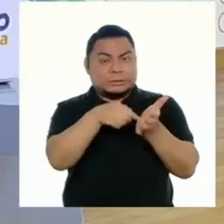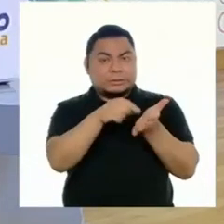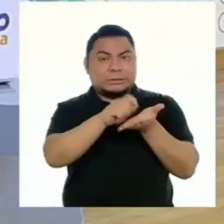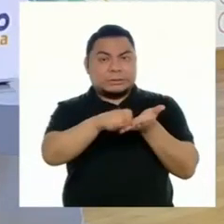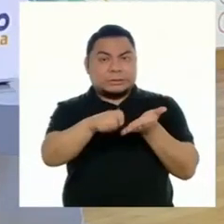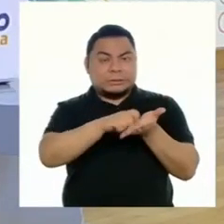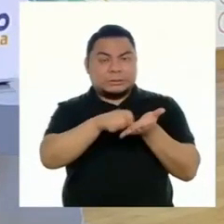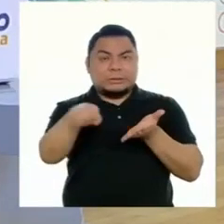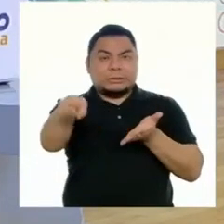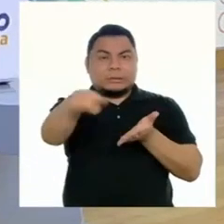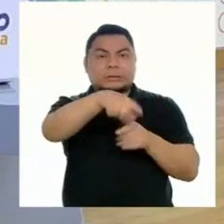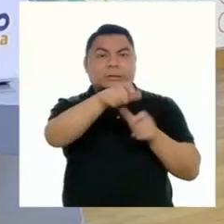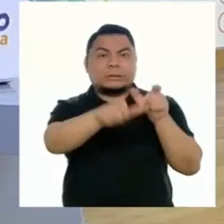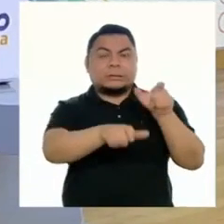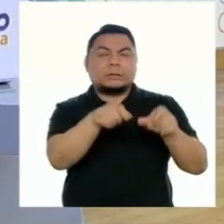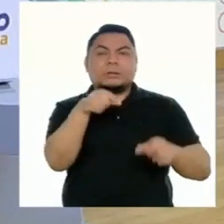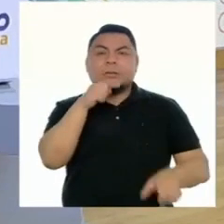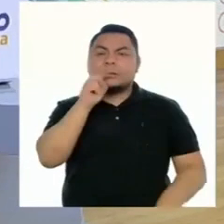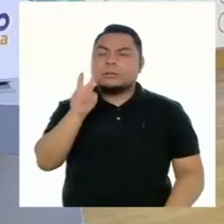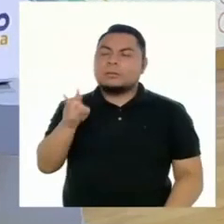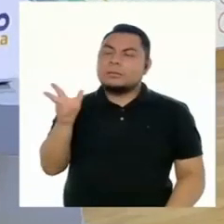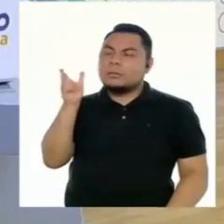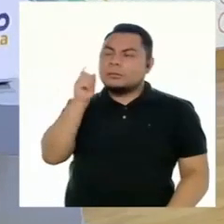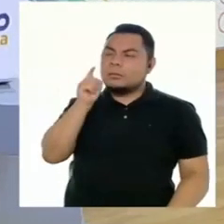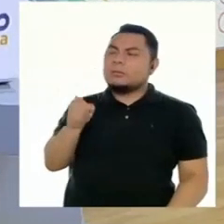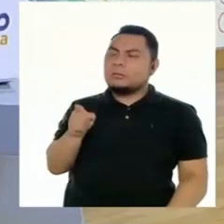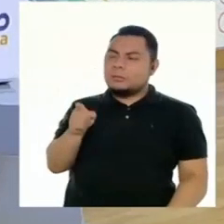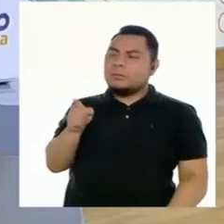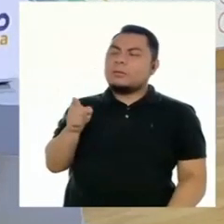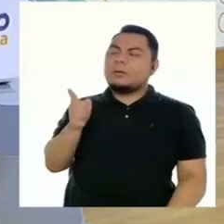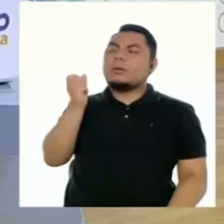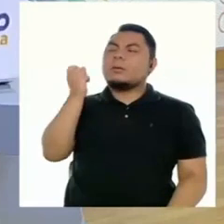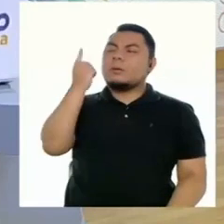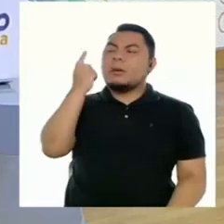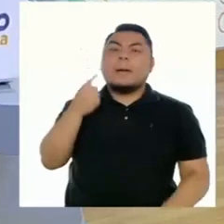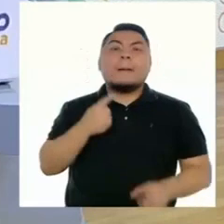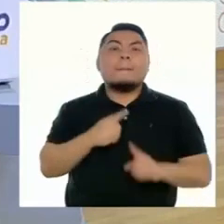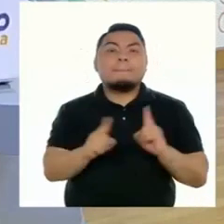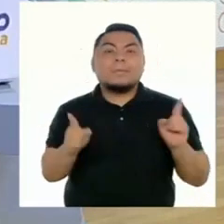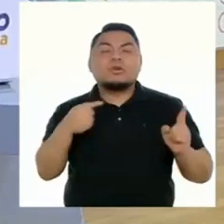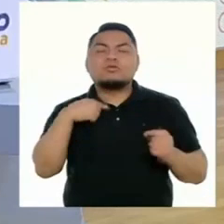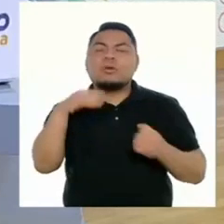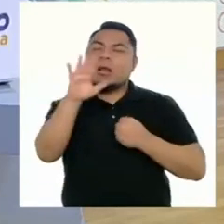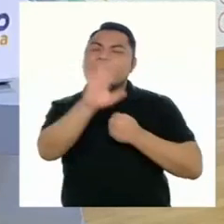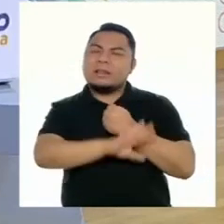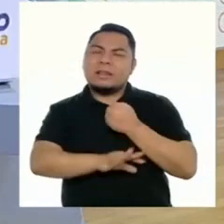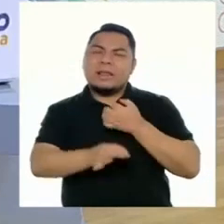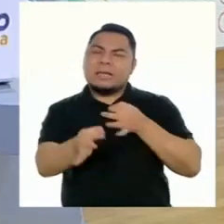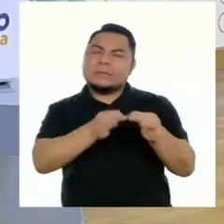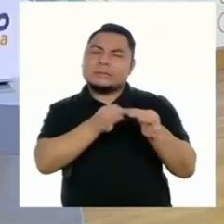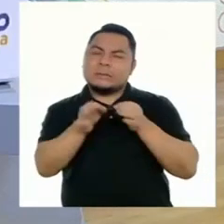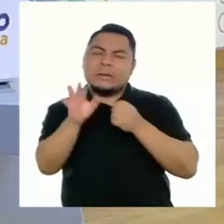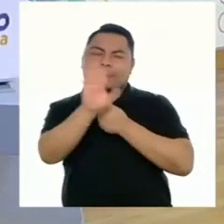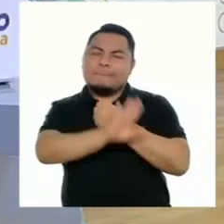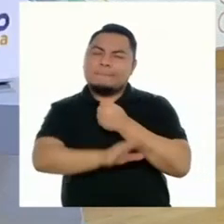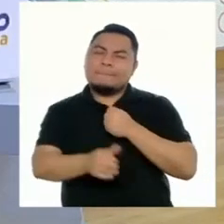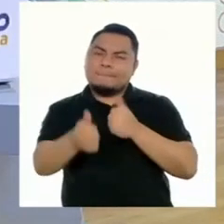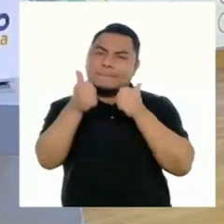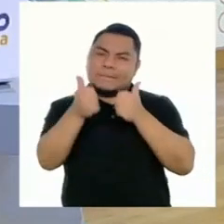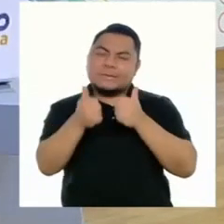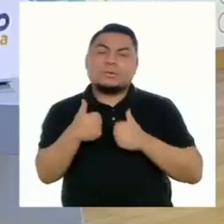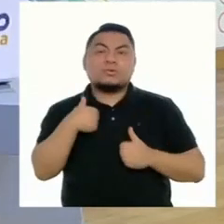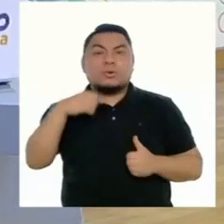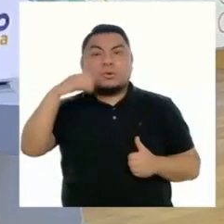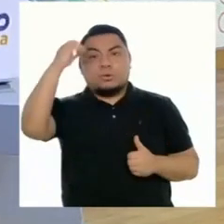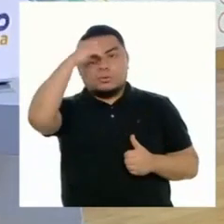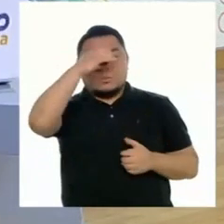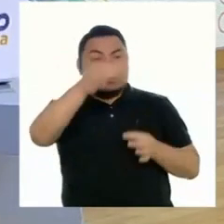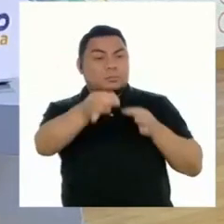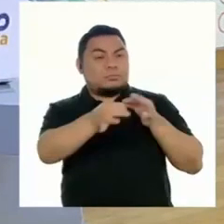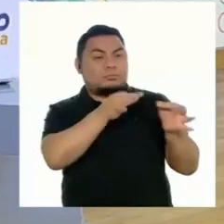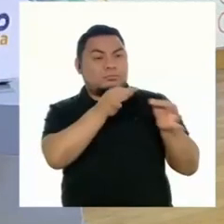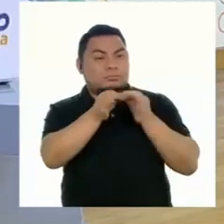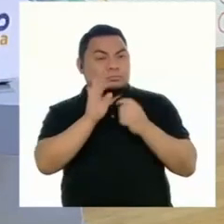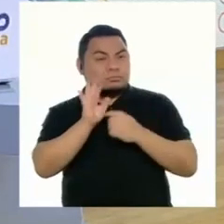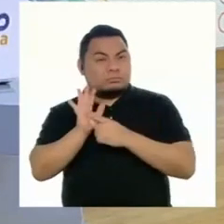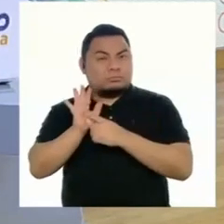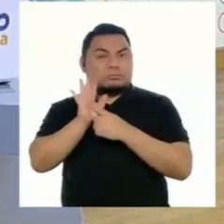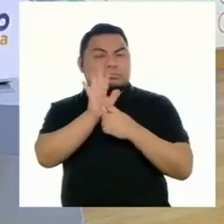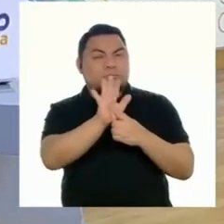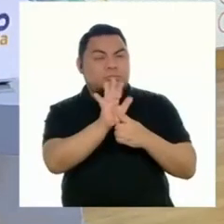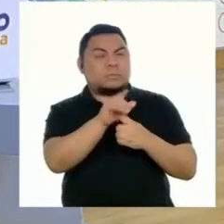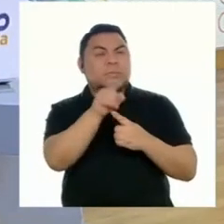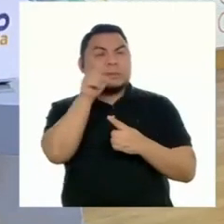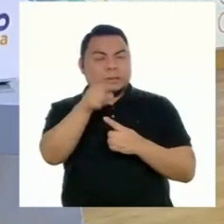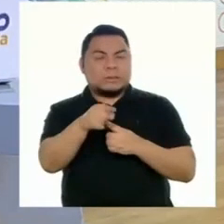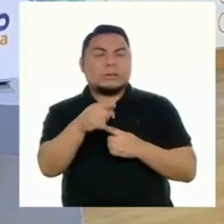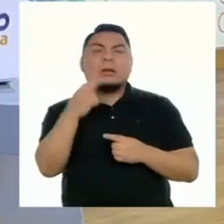los lectores se adhieran a mi tesis, pero debo defenderla bien. Para sustentar una opinión y cambiar una postura tenemos